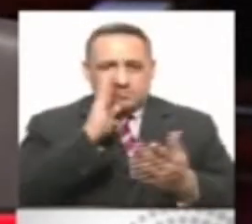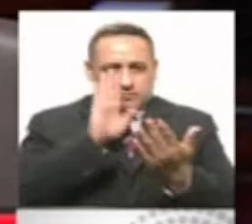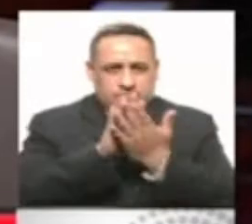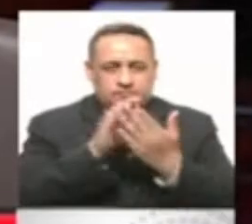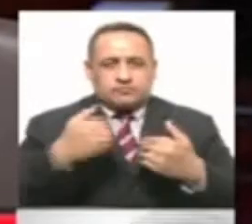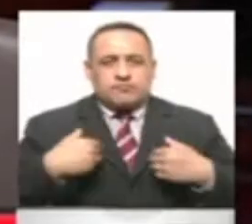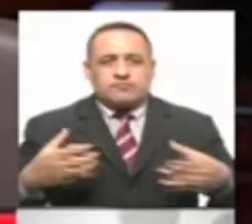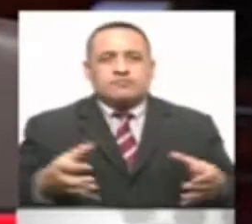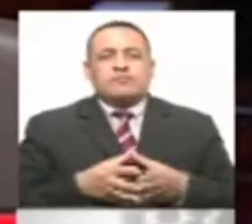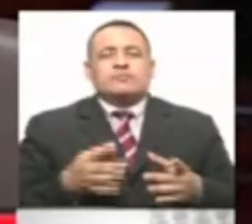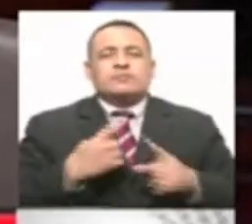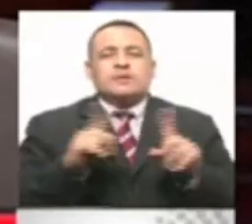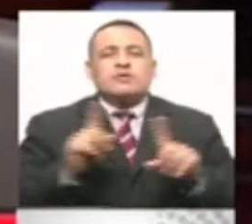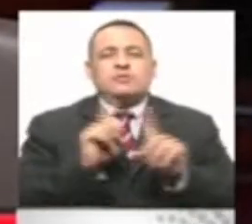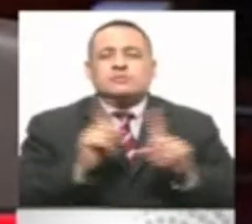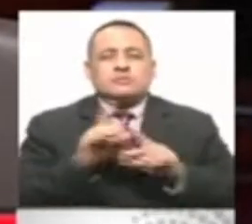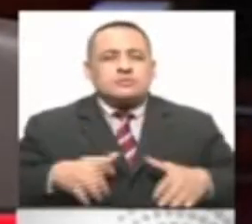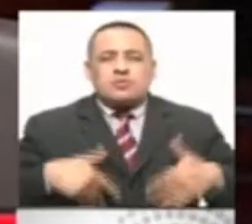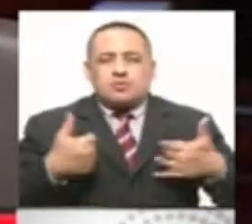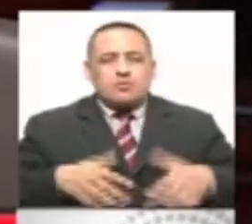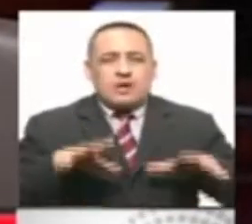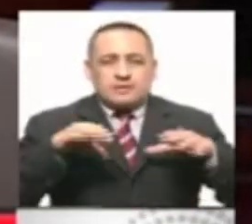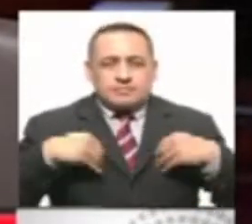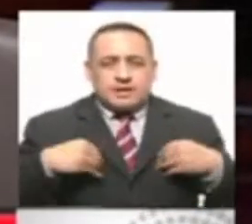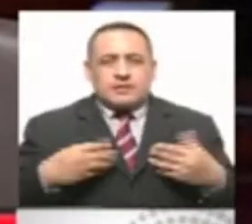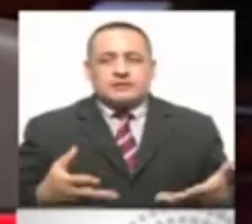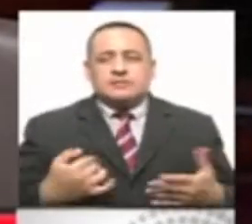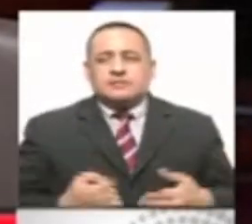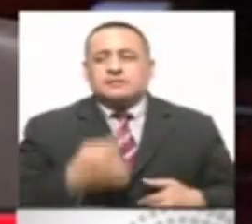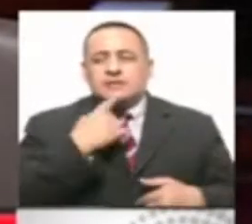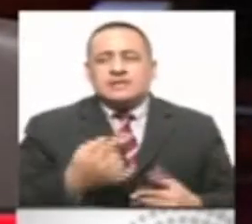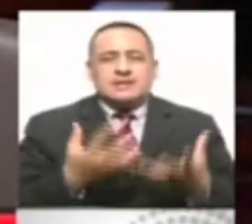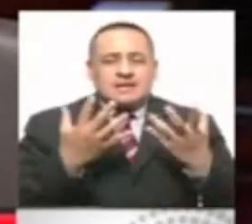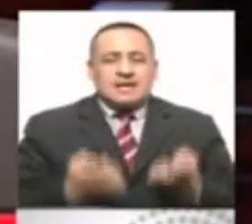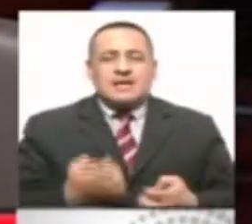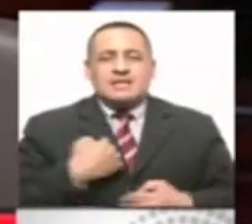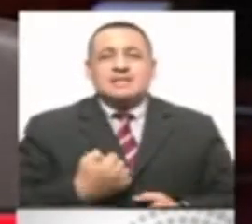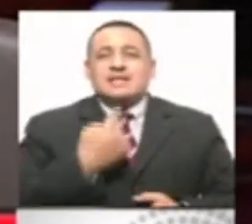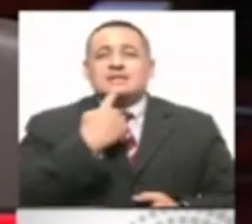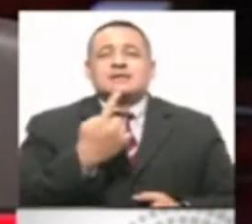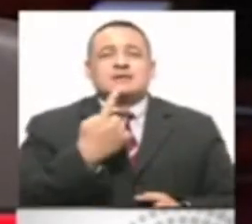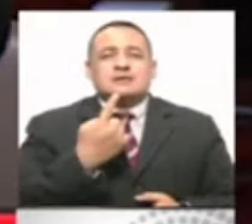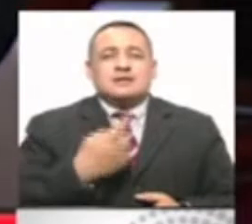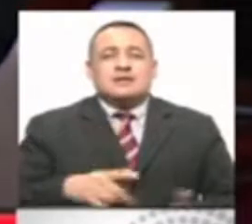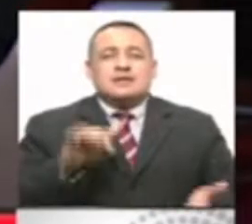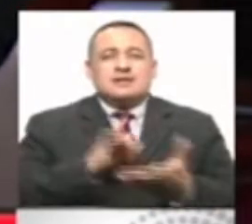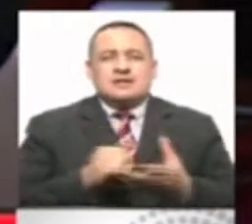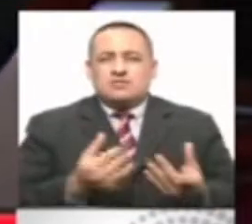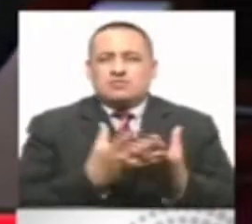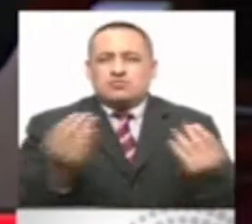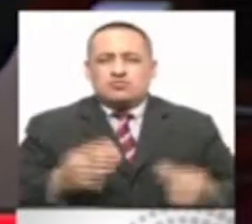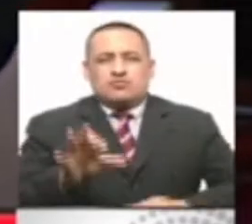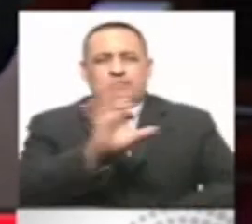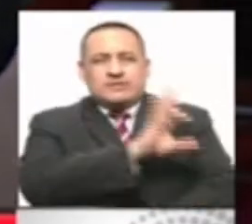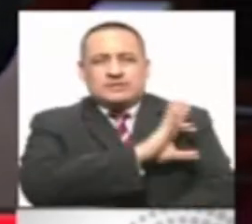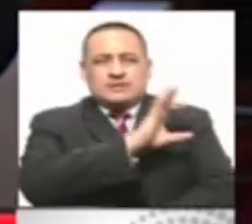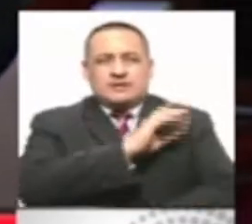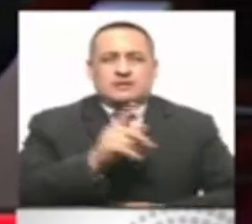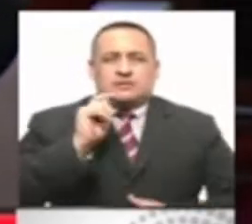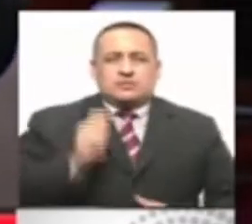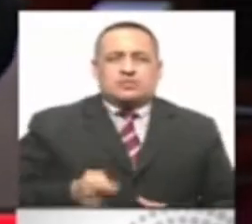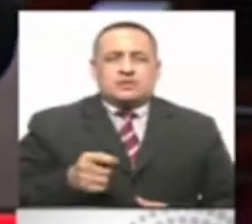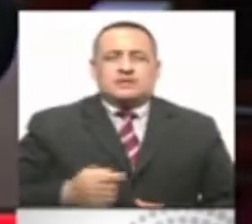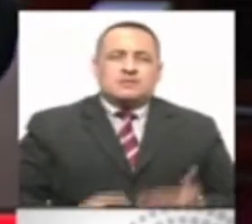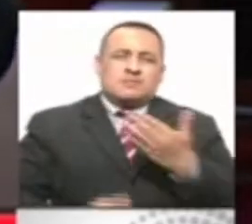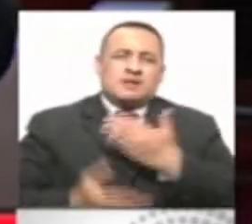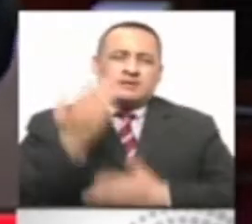nosotros. Pero lo que no podemos aceptar es pretender decir que los fiscales y los jueces de